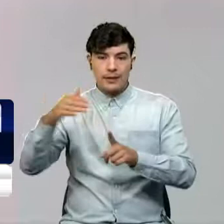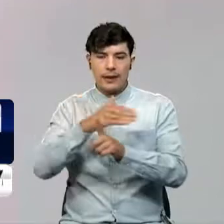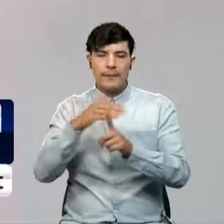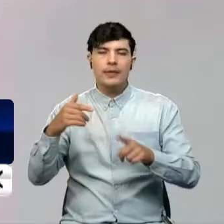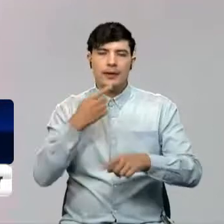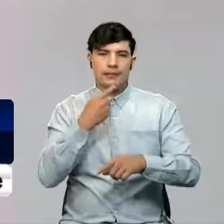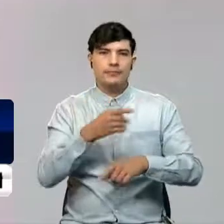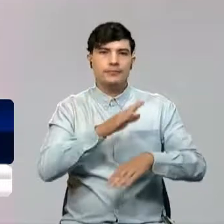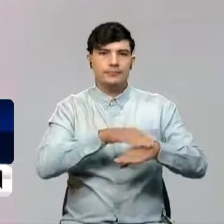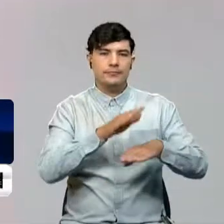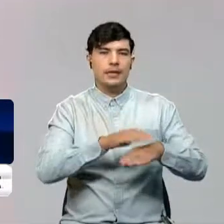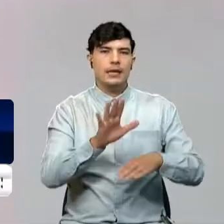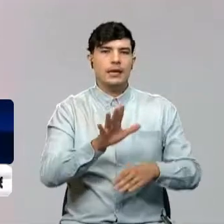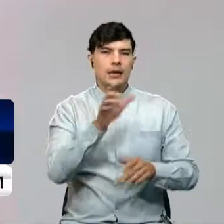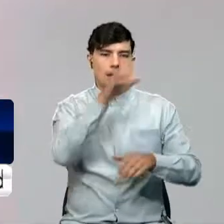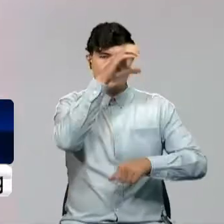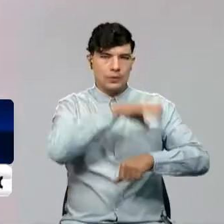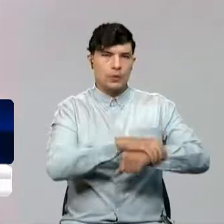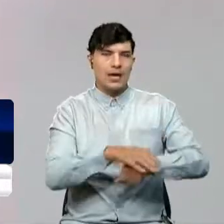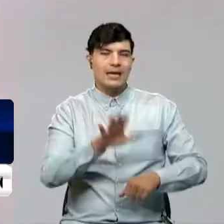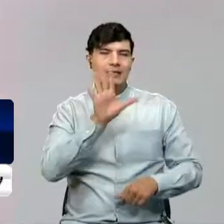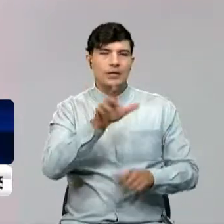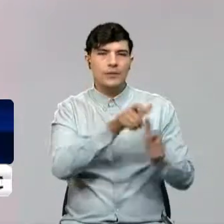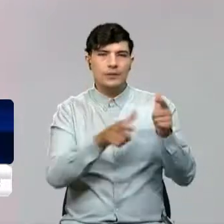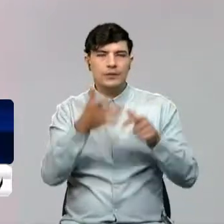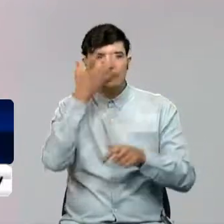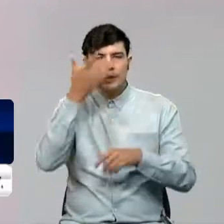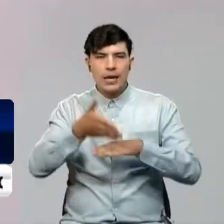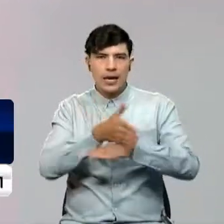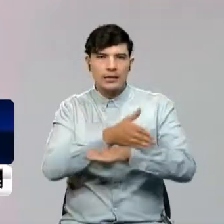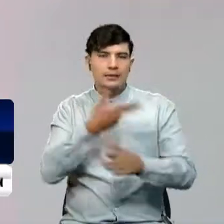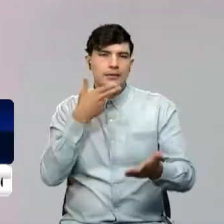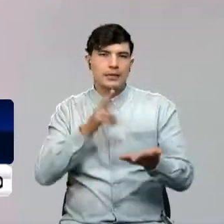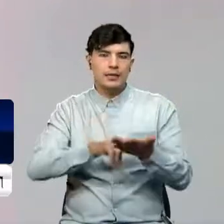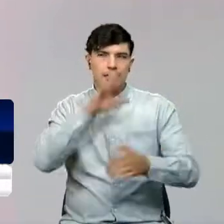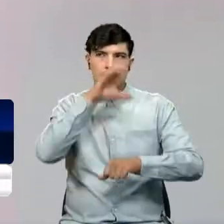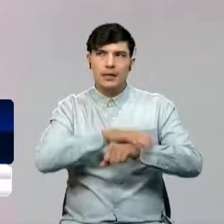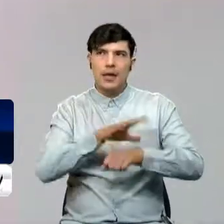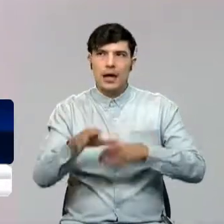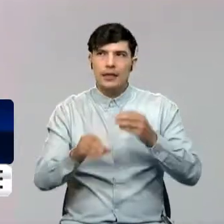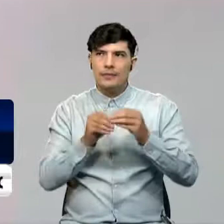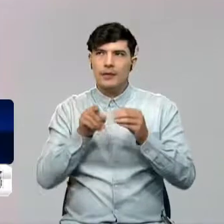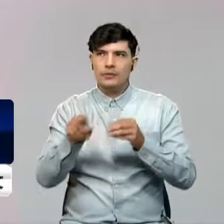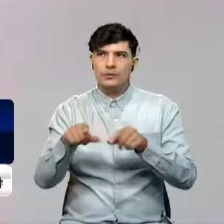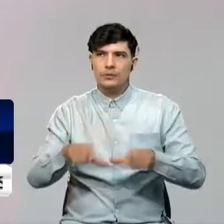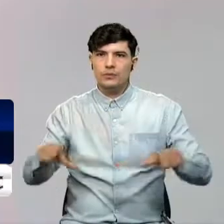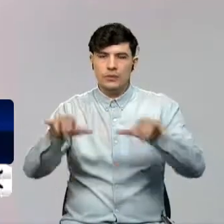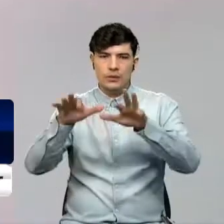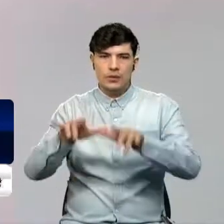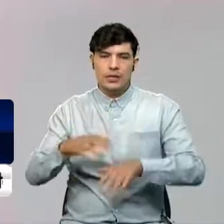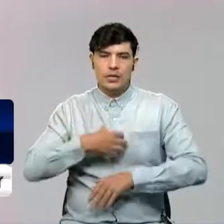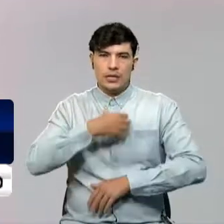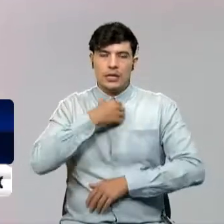la captura de 5 personas por orden judicial. Además, la registraduría del Estado Civil dice que